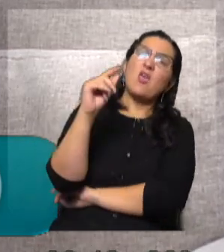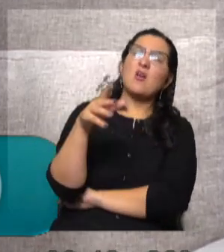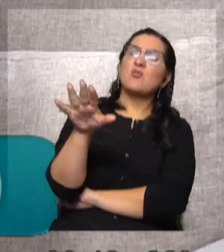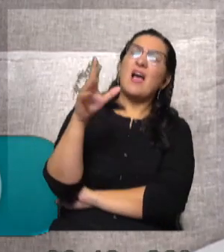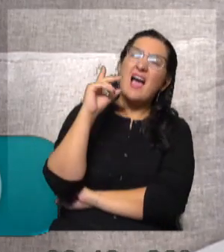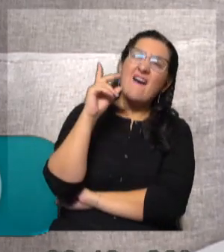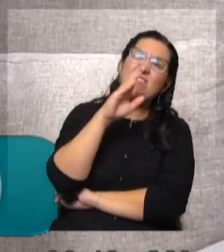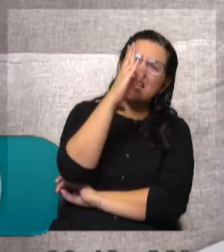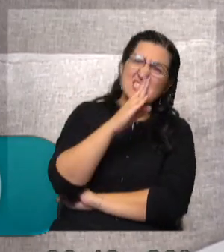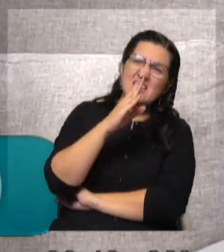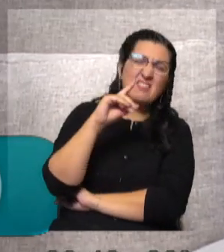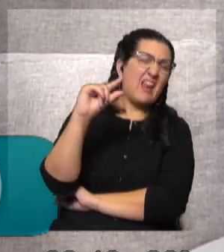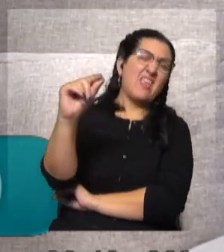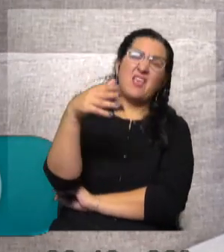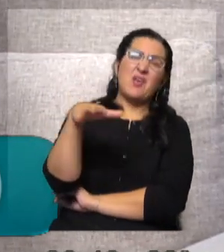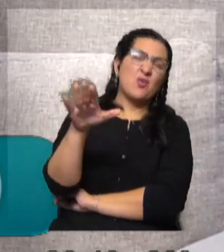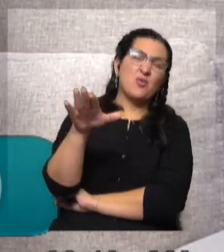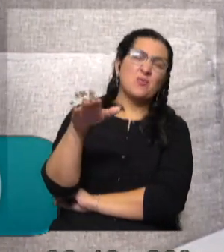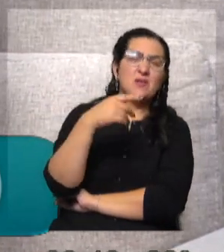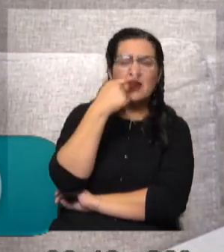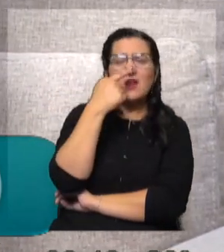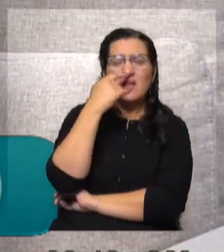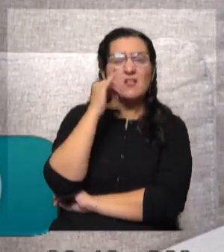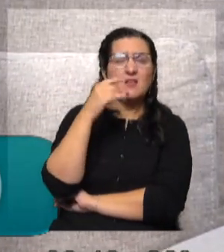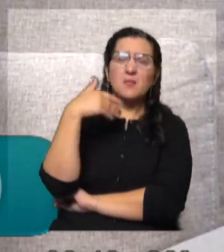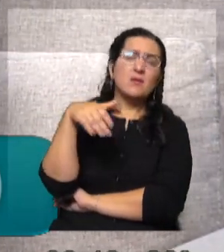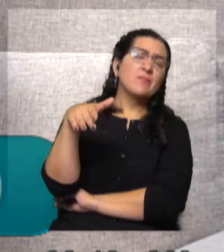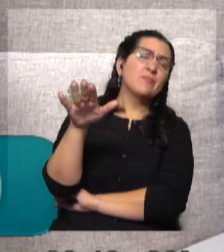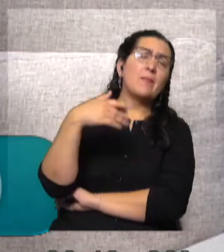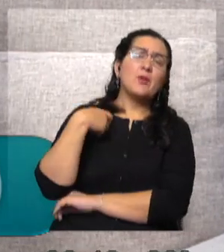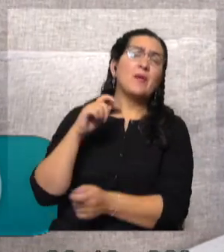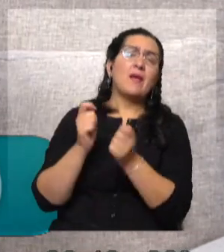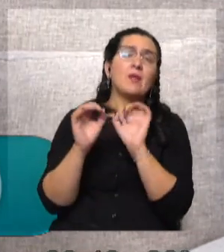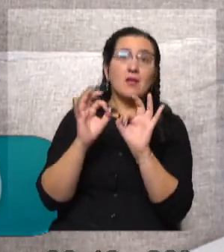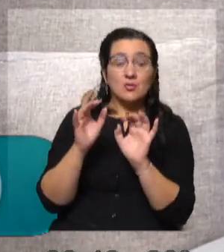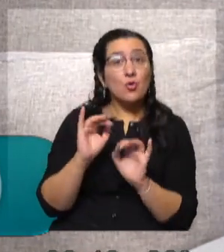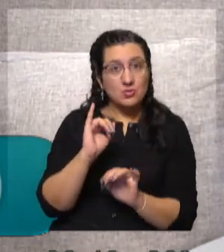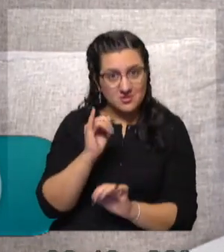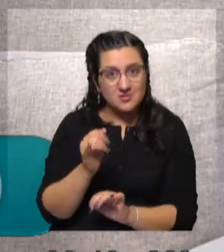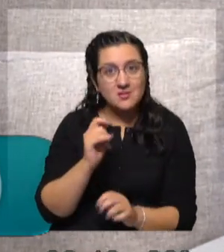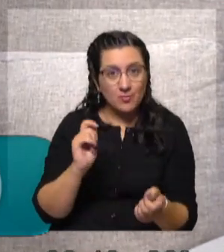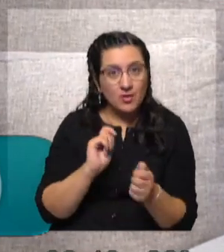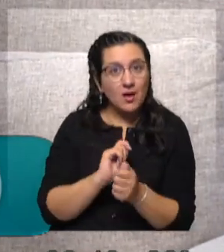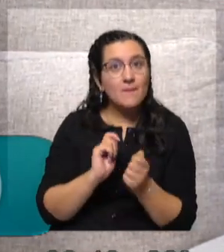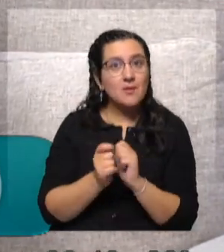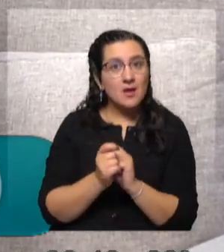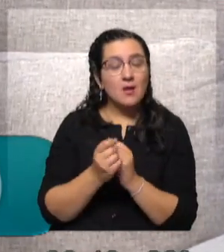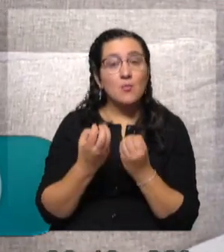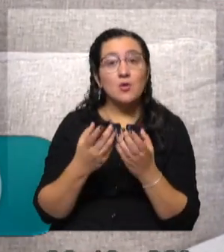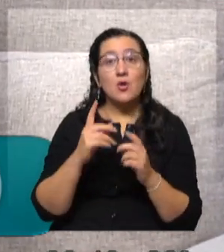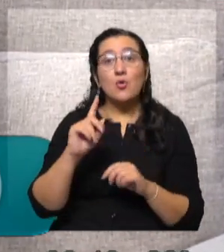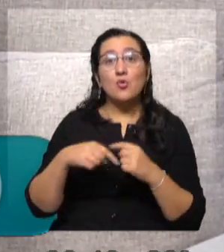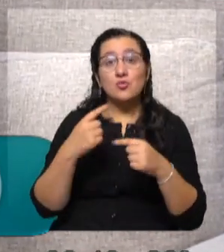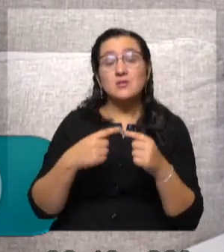abstracción y diga está así es interesante lo que está diciendo Pero a mí no me cambia la vida Bueno sí para nosotros muy importante sigue siendo el